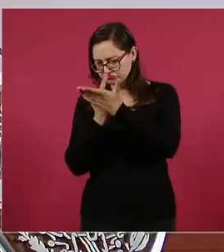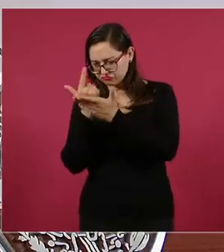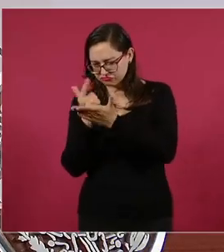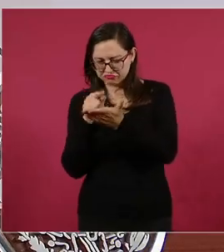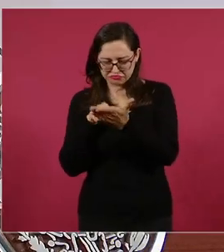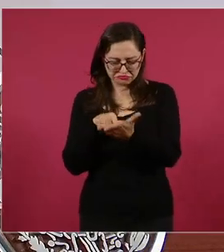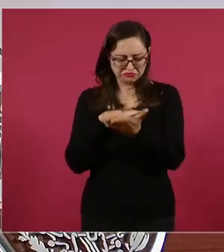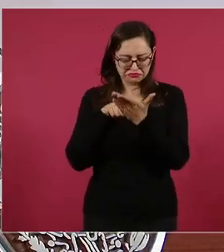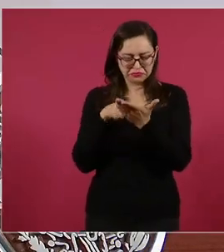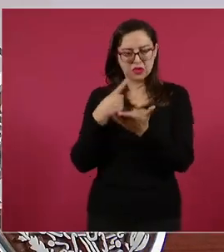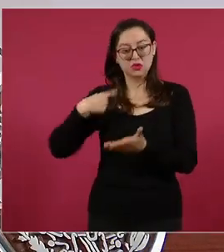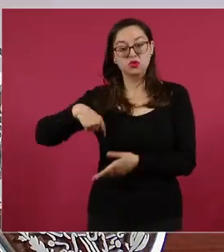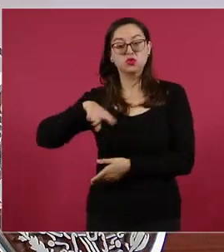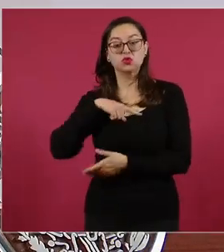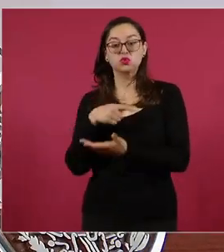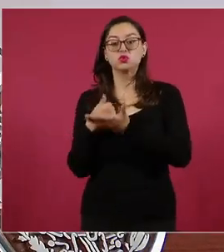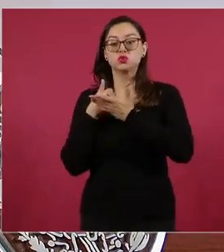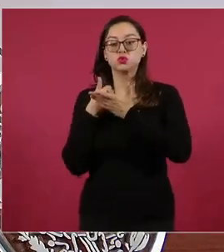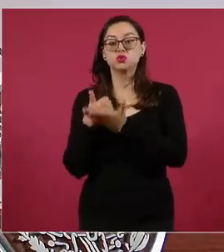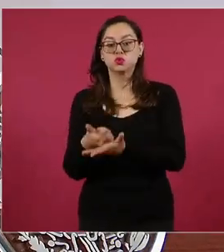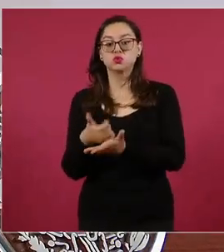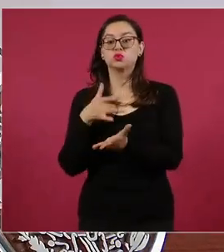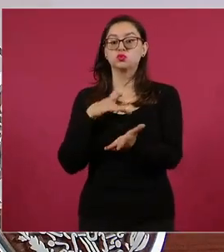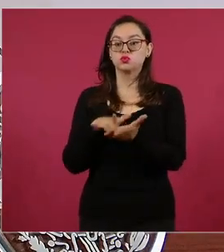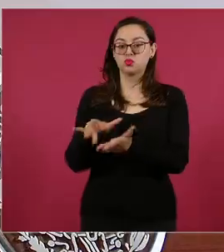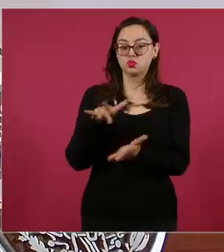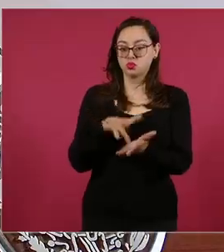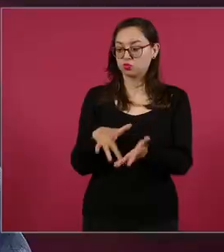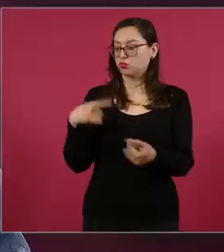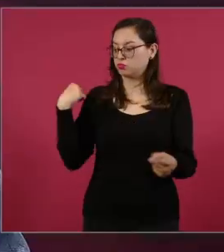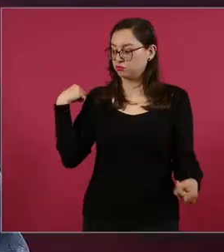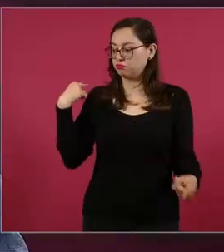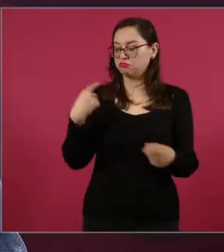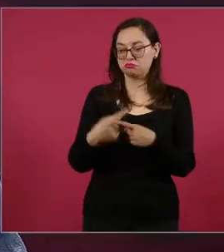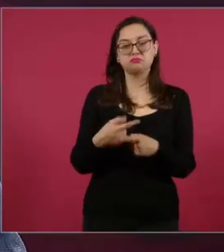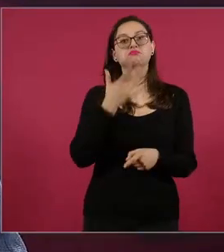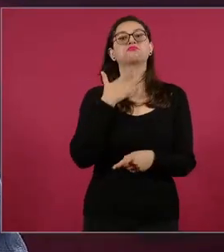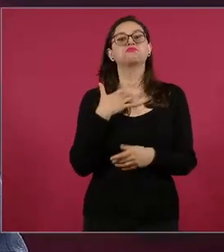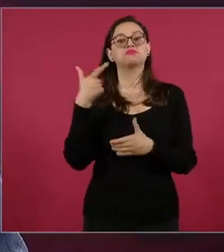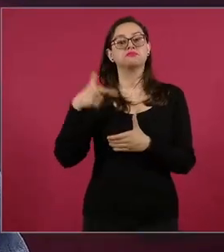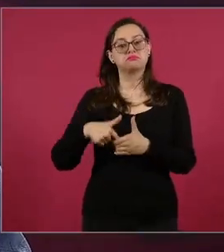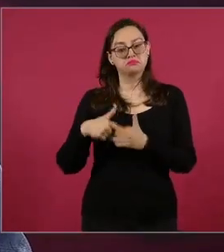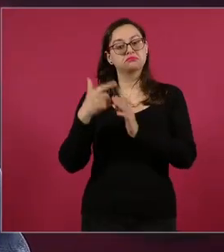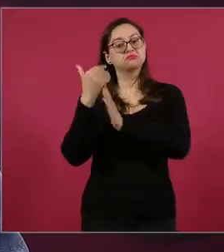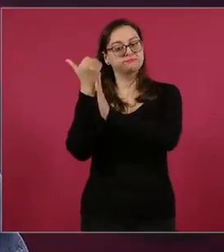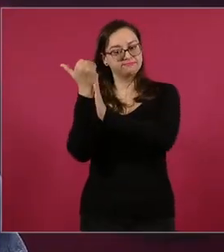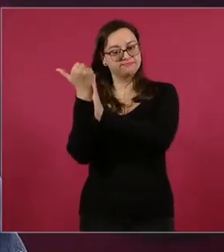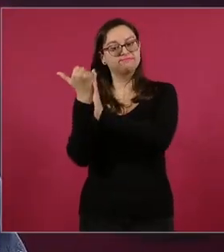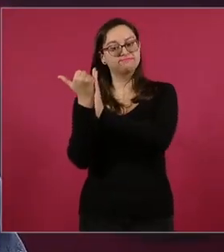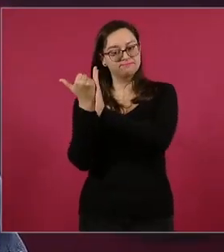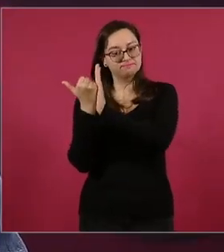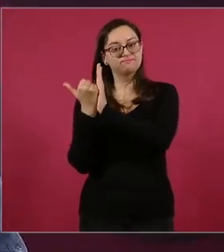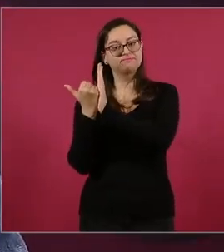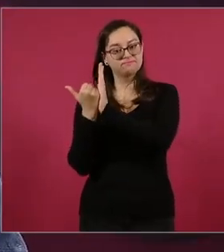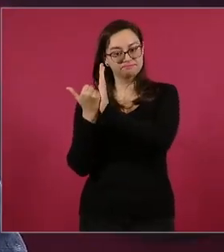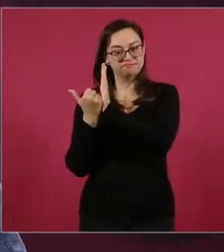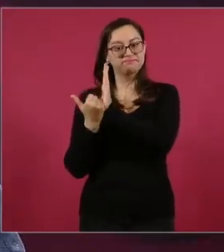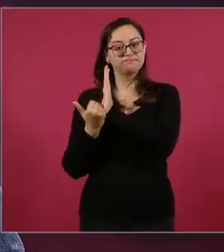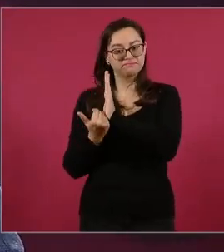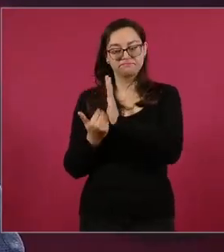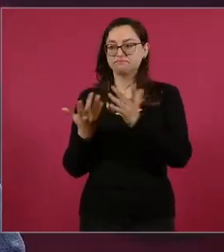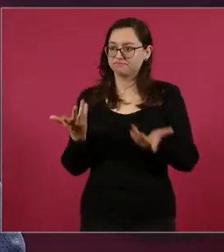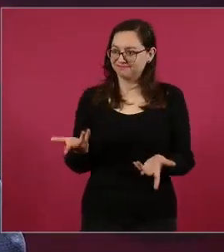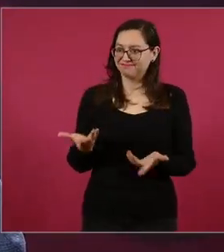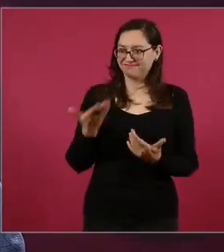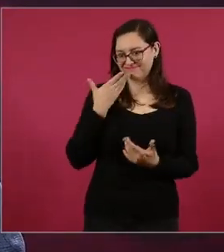nosotros hemos cooperado. Y como lo hemos visto en las últimas semanas, han disminuido sus precios y la tendencia es que sigan